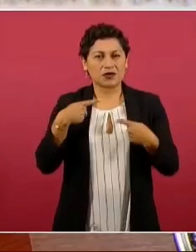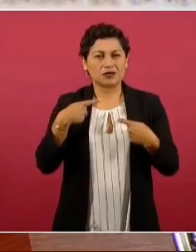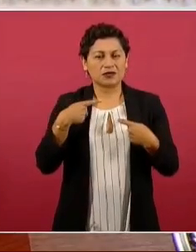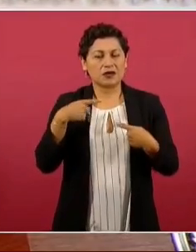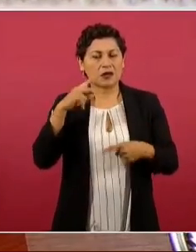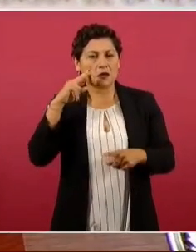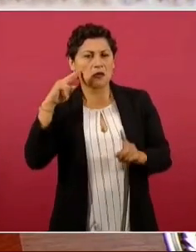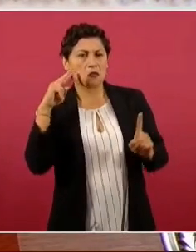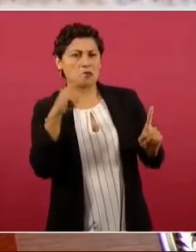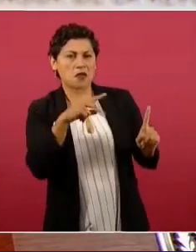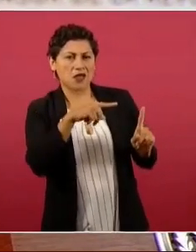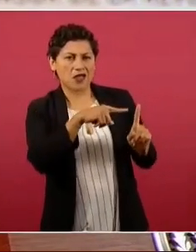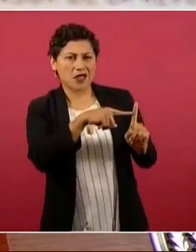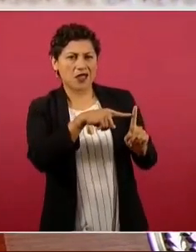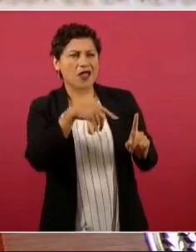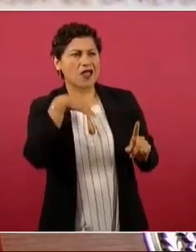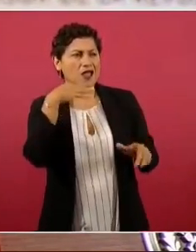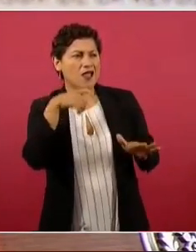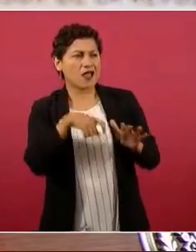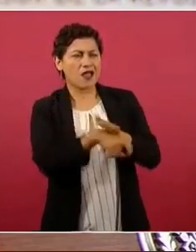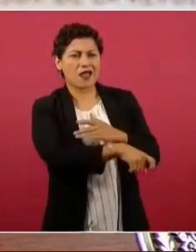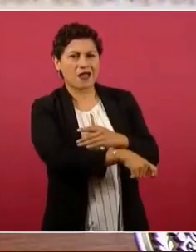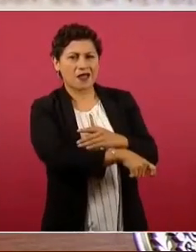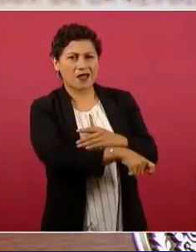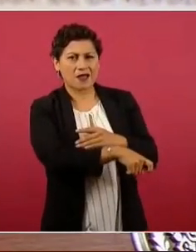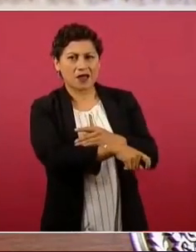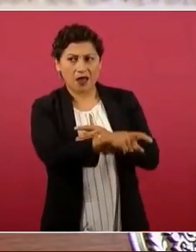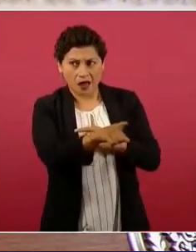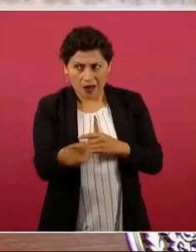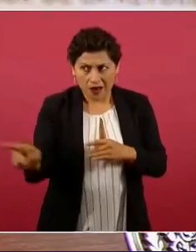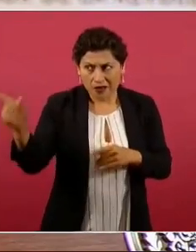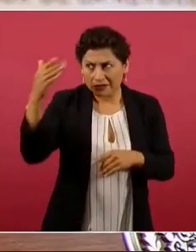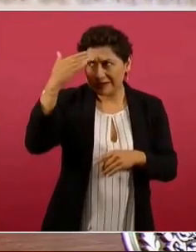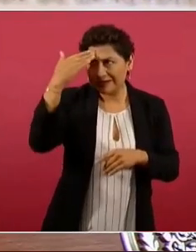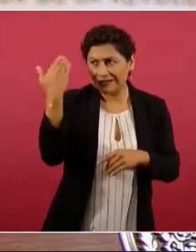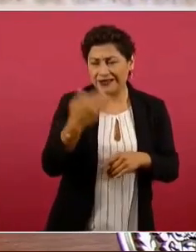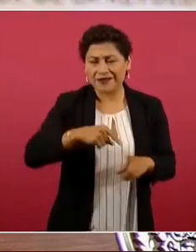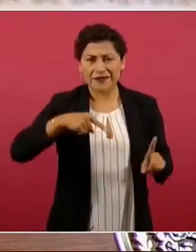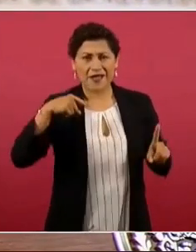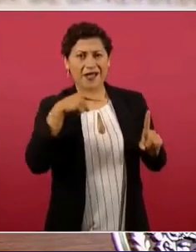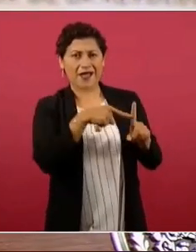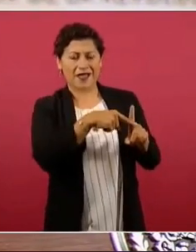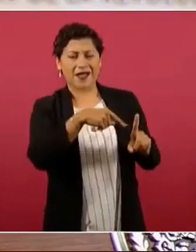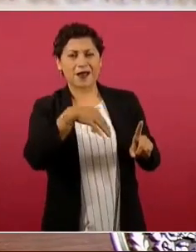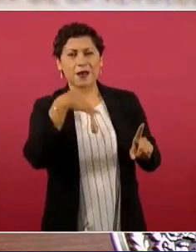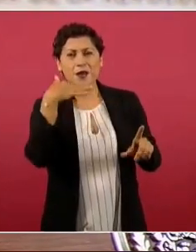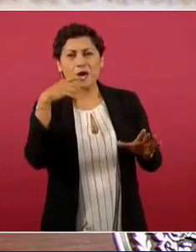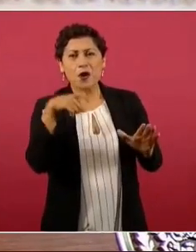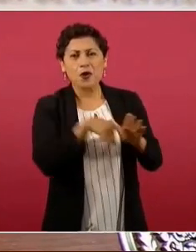ni perdía su respetabilidad, al contrario, se le ponía de ejemplo.